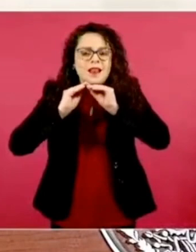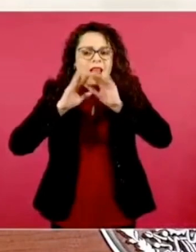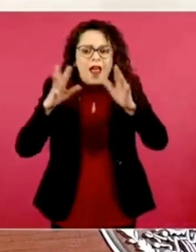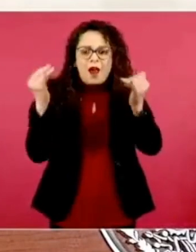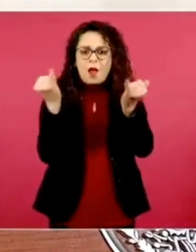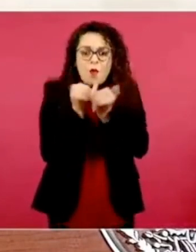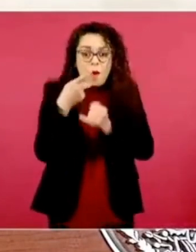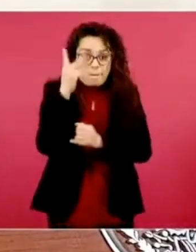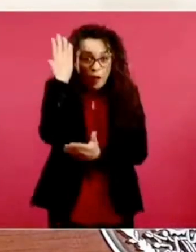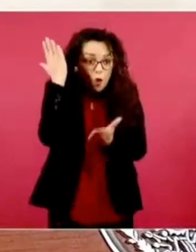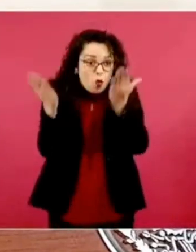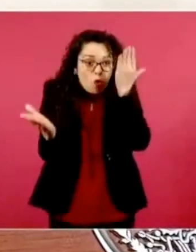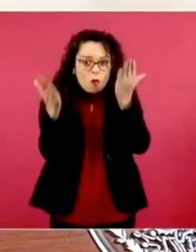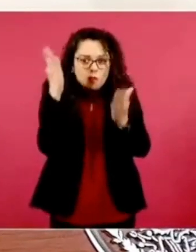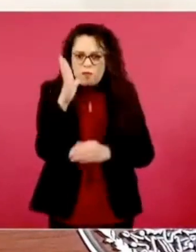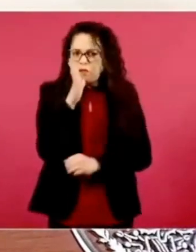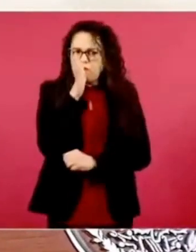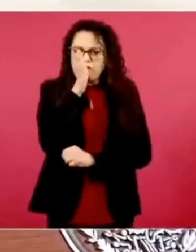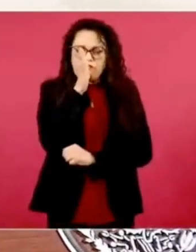Porfirio